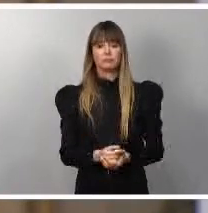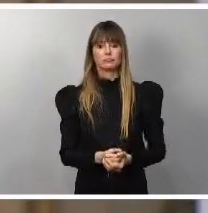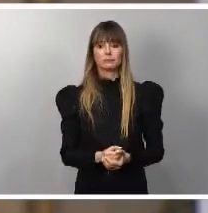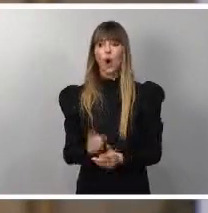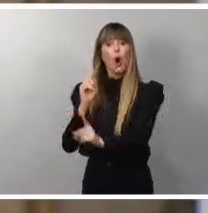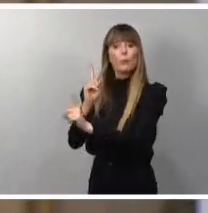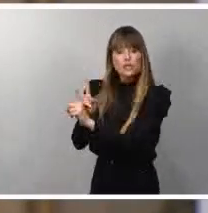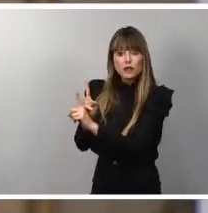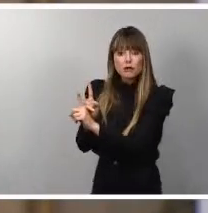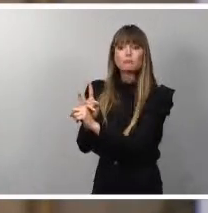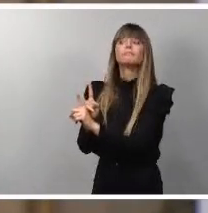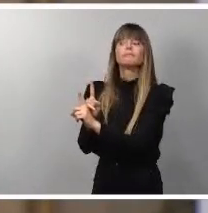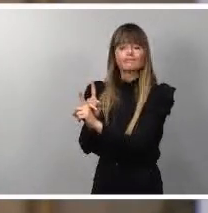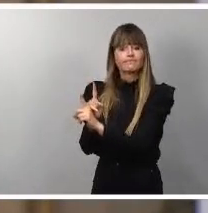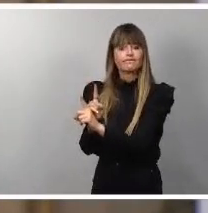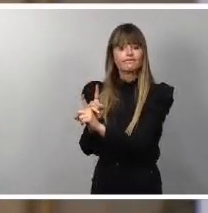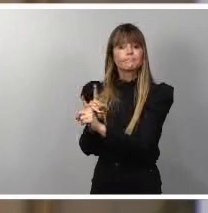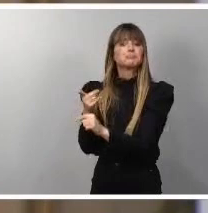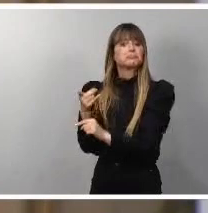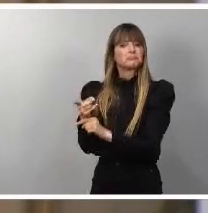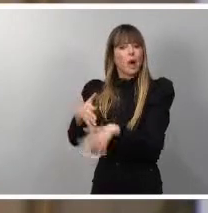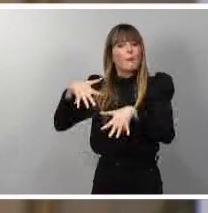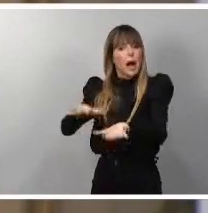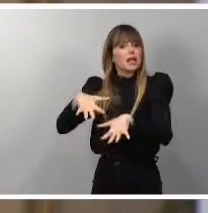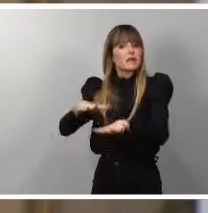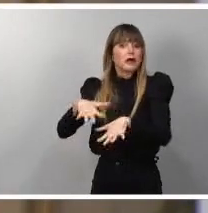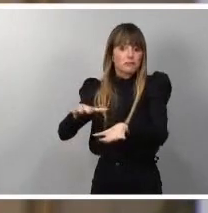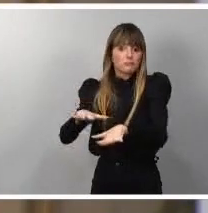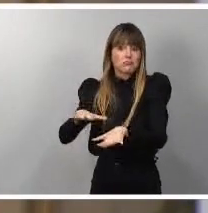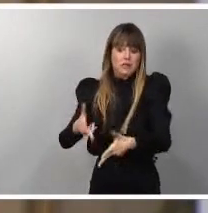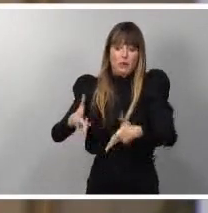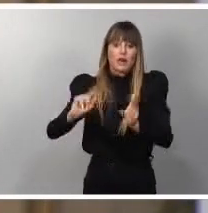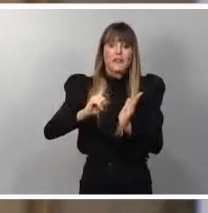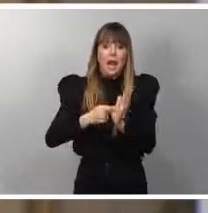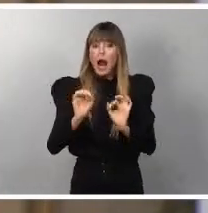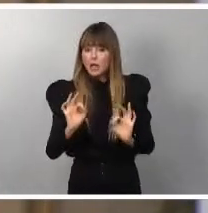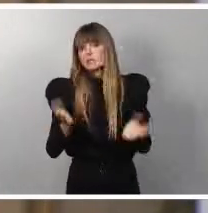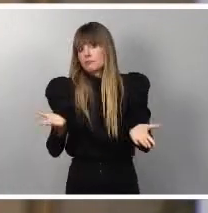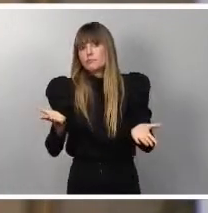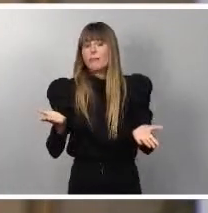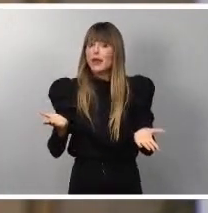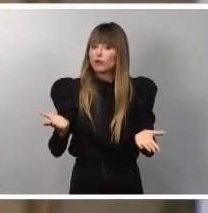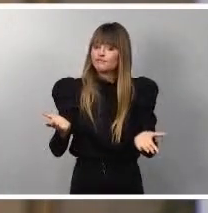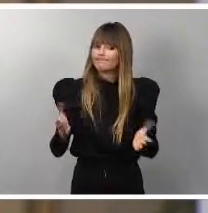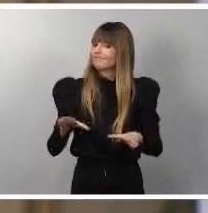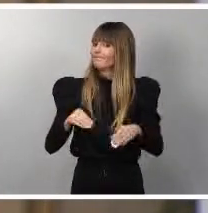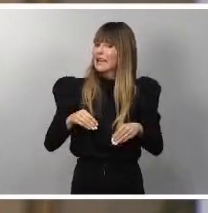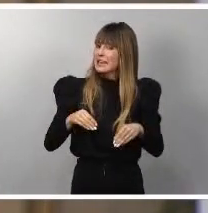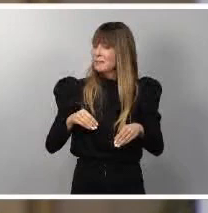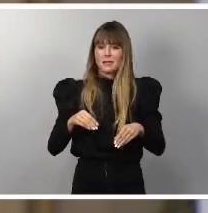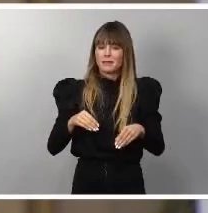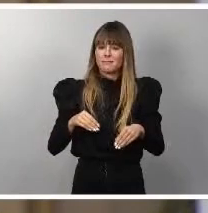oposición que ha decidido, bueno, pues manifestarse, lo cual es legítimo en democracia, faltaría más, pero lo que no es aceptable es el